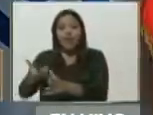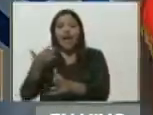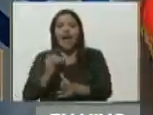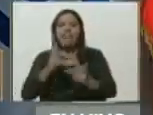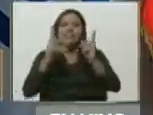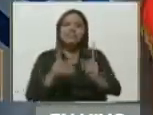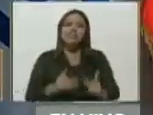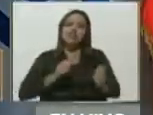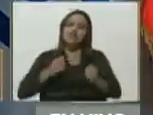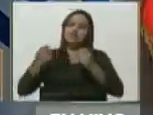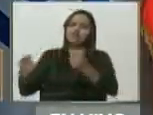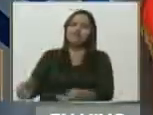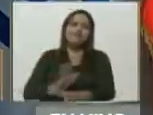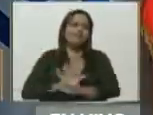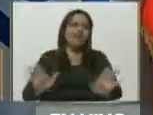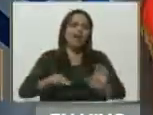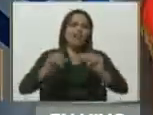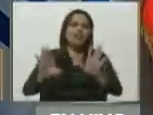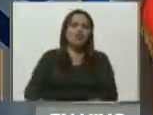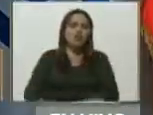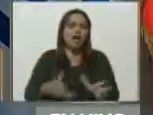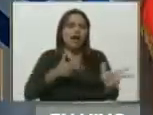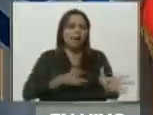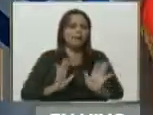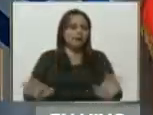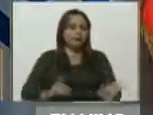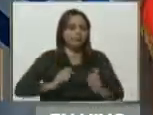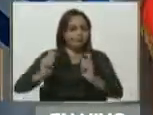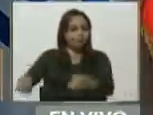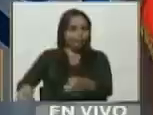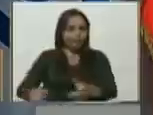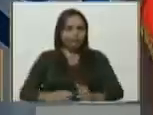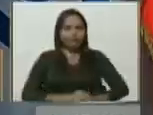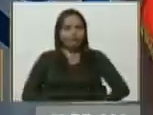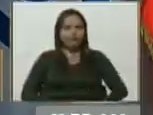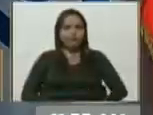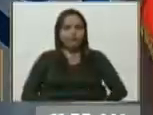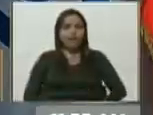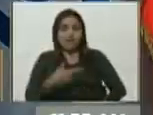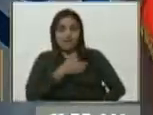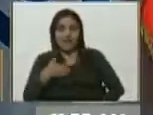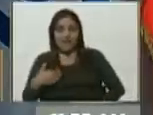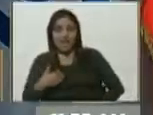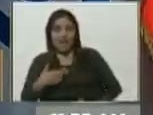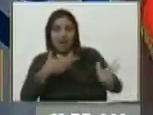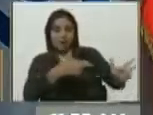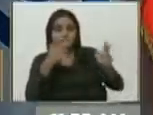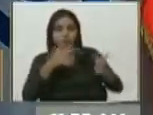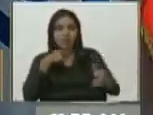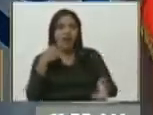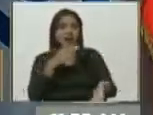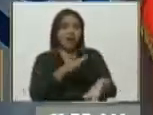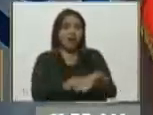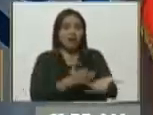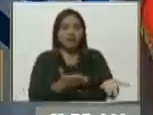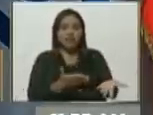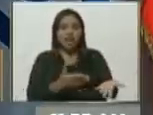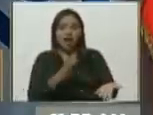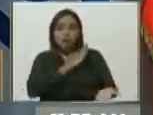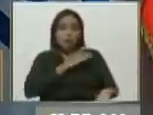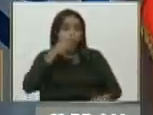rendir sus armas a objeto de exterminar a su propio pueblo, a su propia